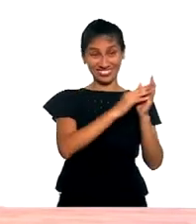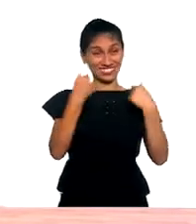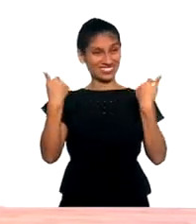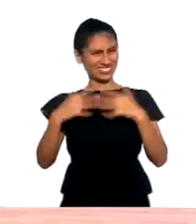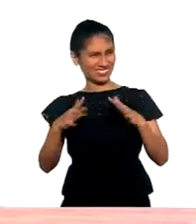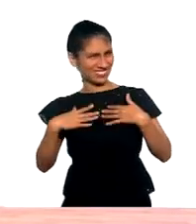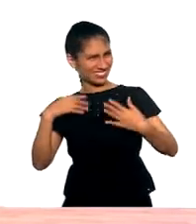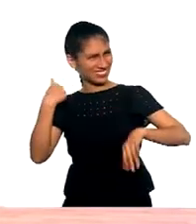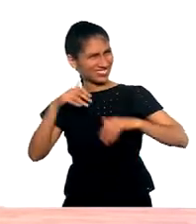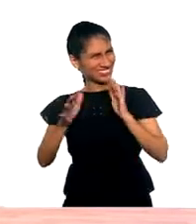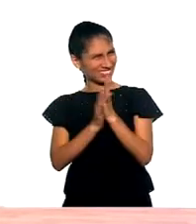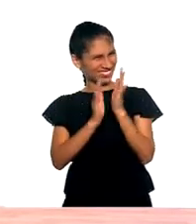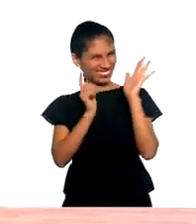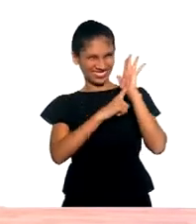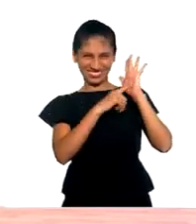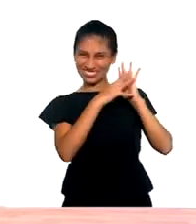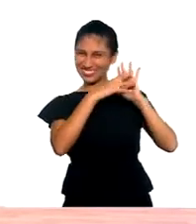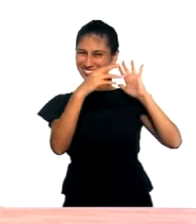1